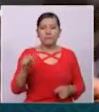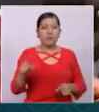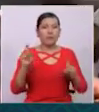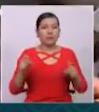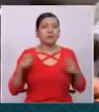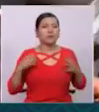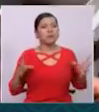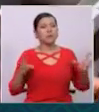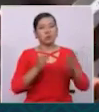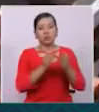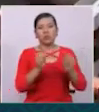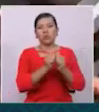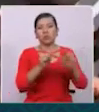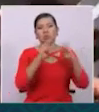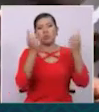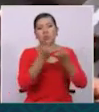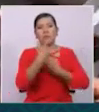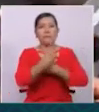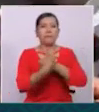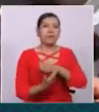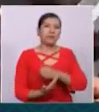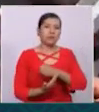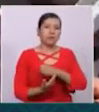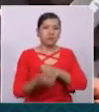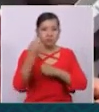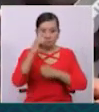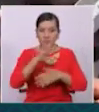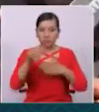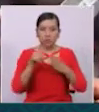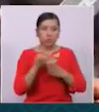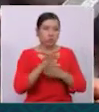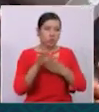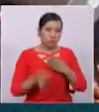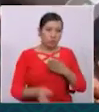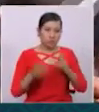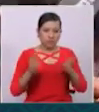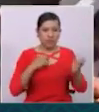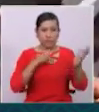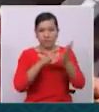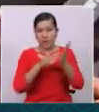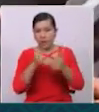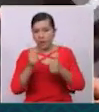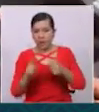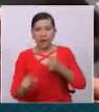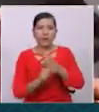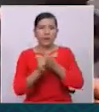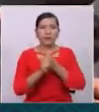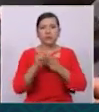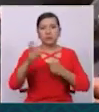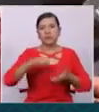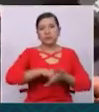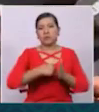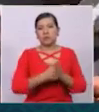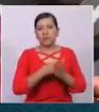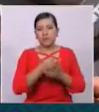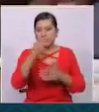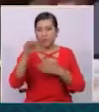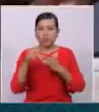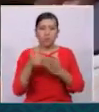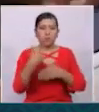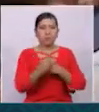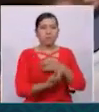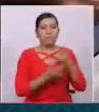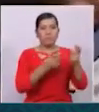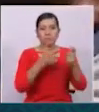sector panificador para cumplir con los cupos pendientes y garantizar la harina que tiene que ser entregada a los panificadores.